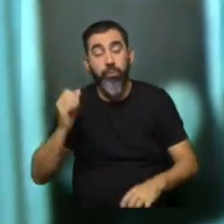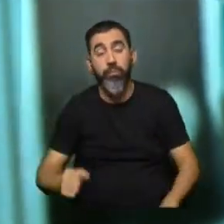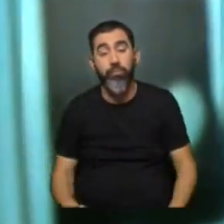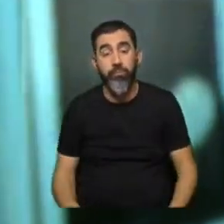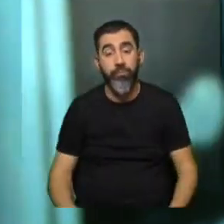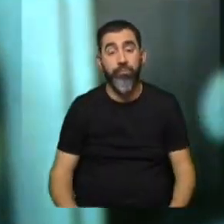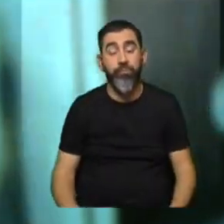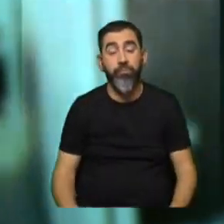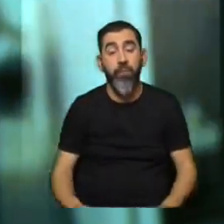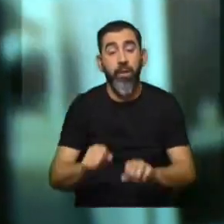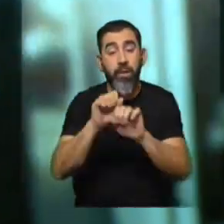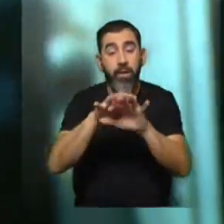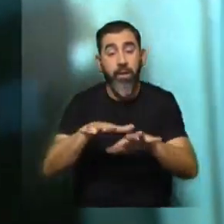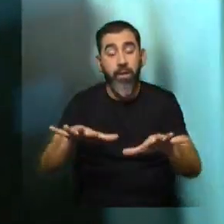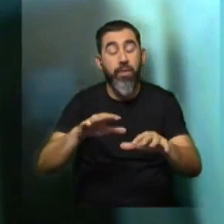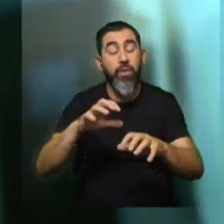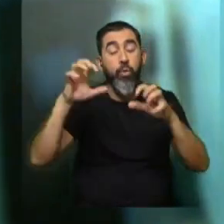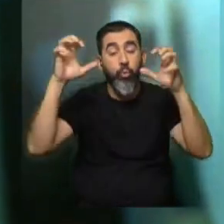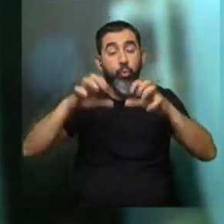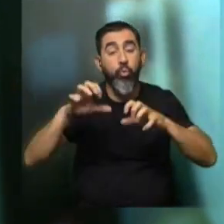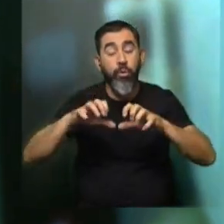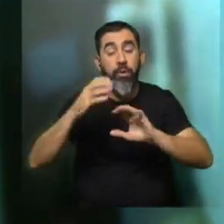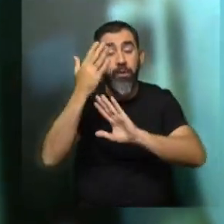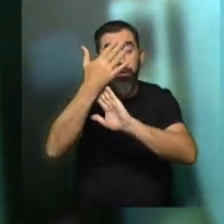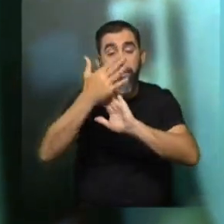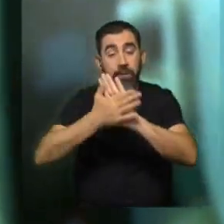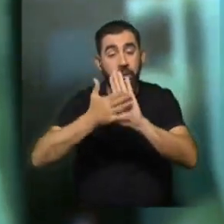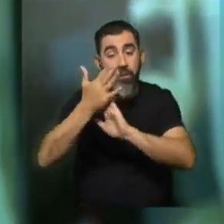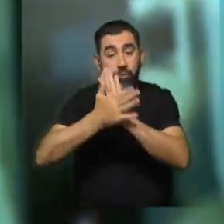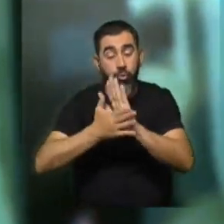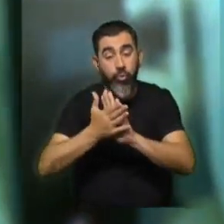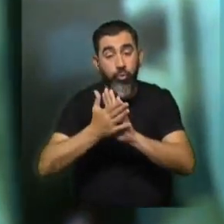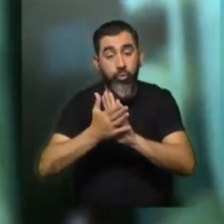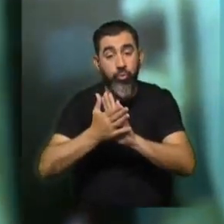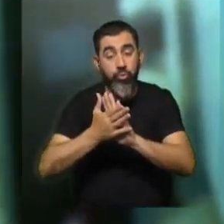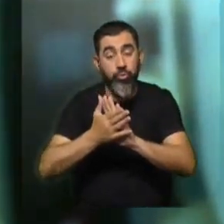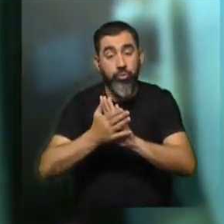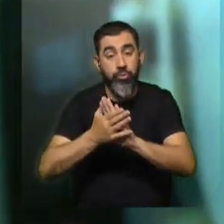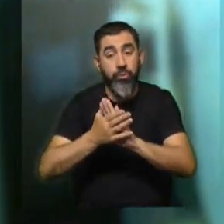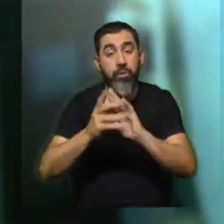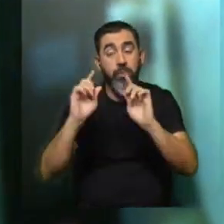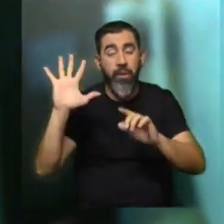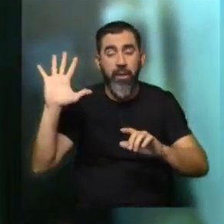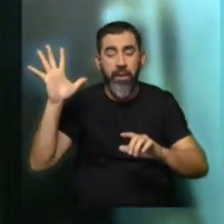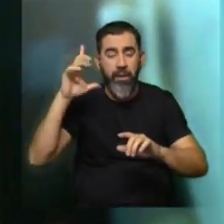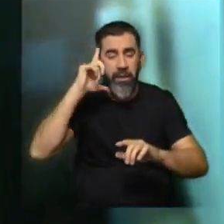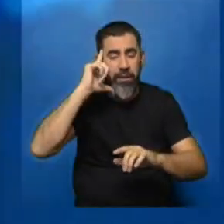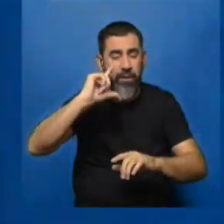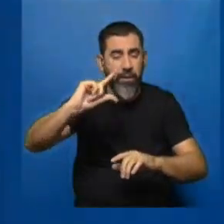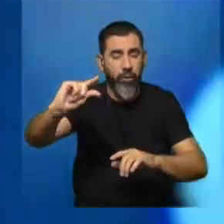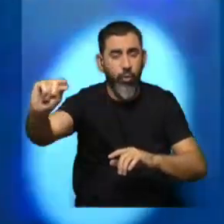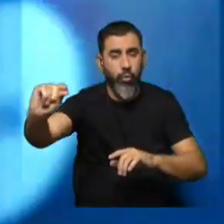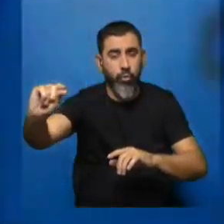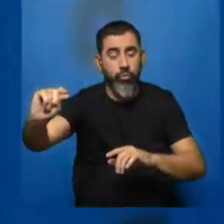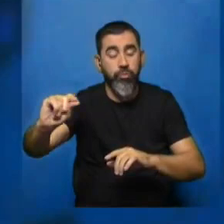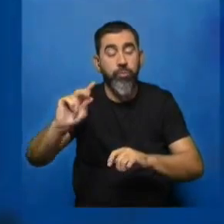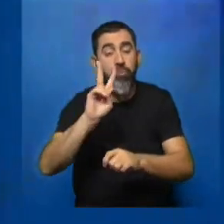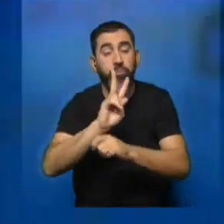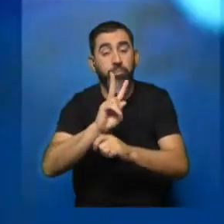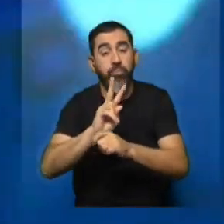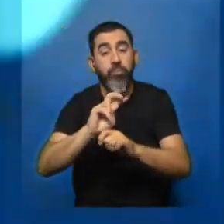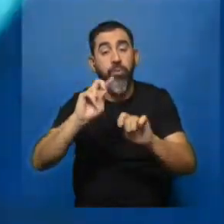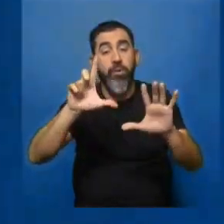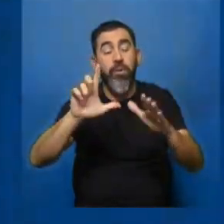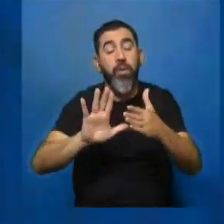de pluviómetros convencionales cubre todo el territorio nacional, que suele estar en el interior profundo, se toma la medida a las 7